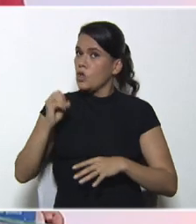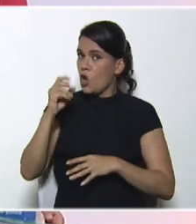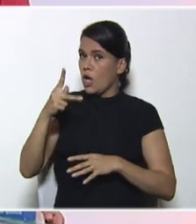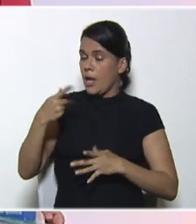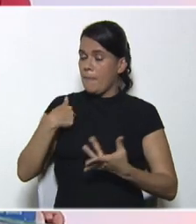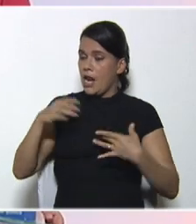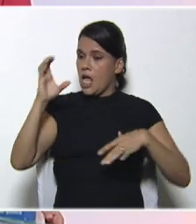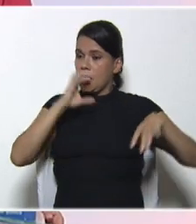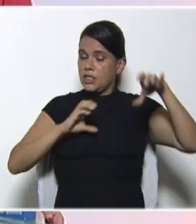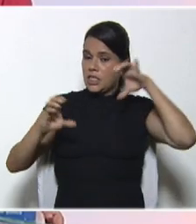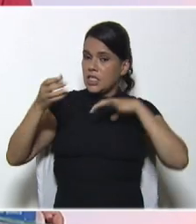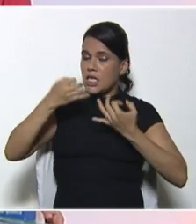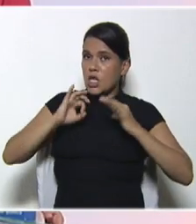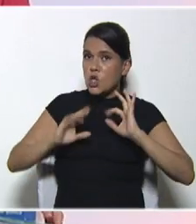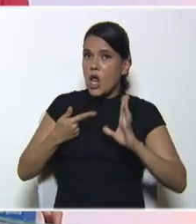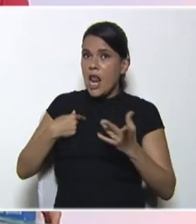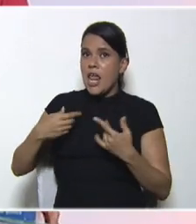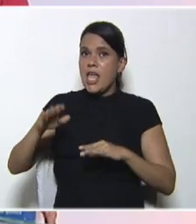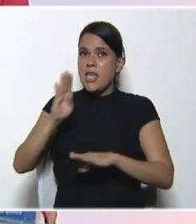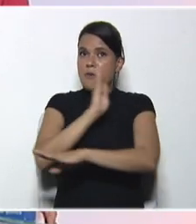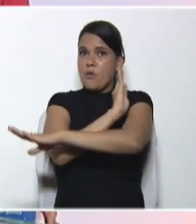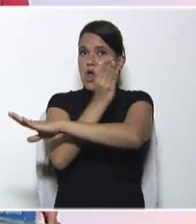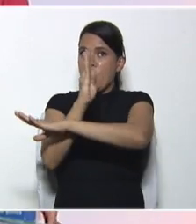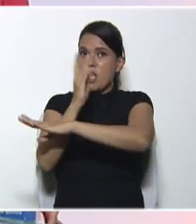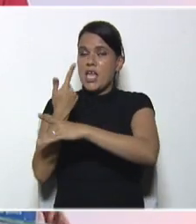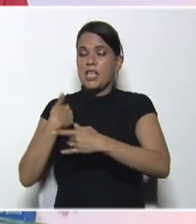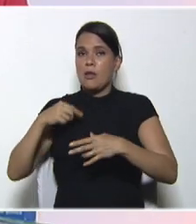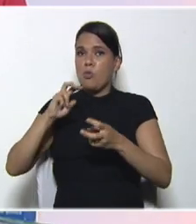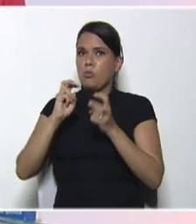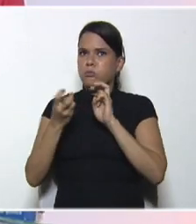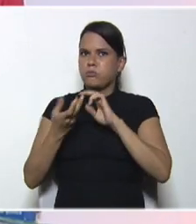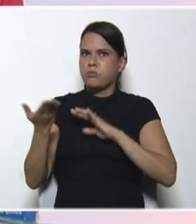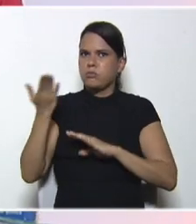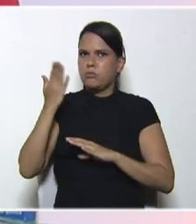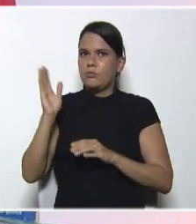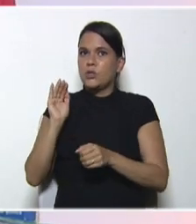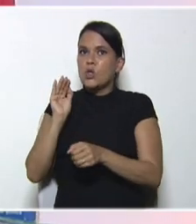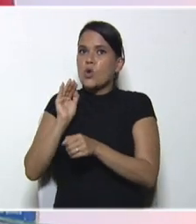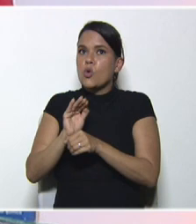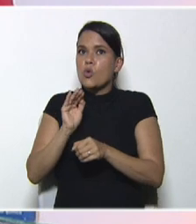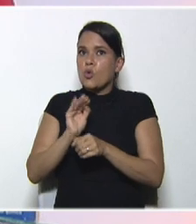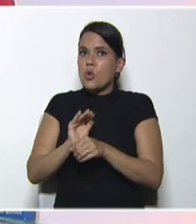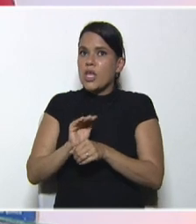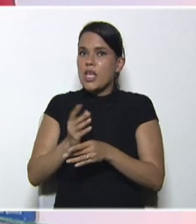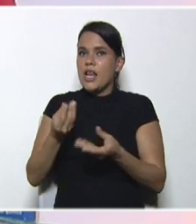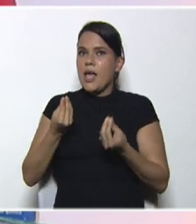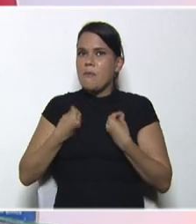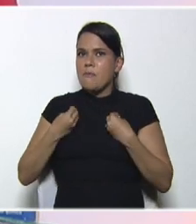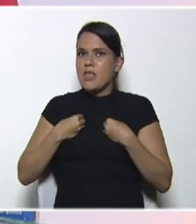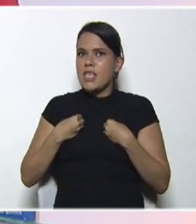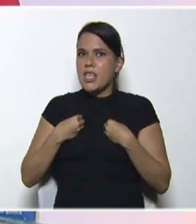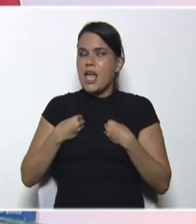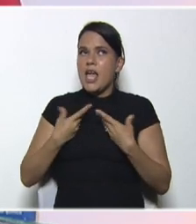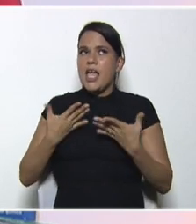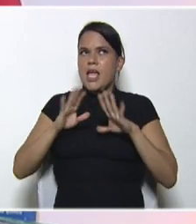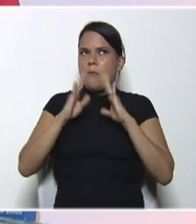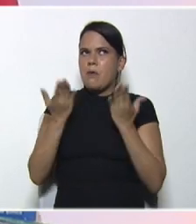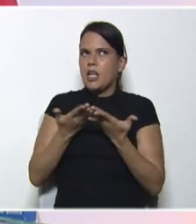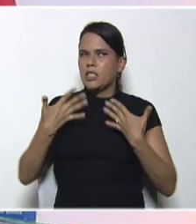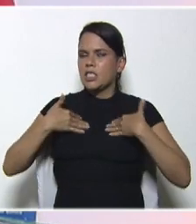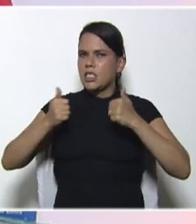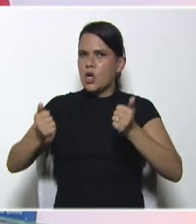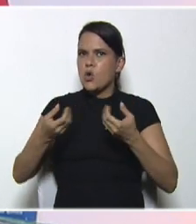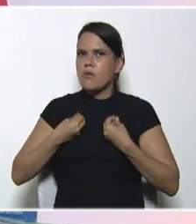ciencias naturales y biología tenemos como tema indispensable preservación de la vida en el planeta, salud y vivir bien.